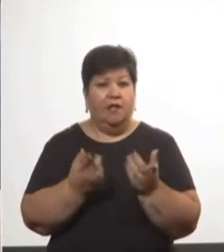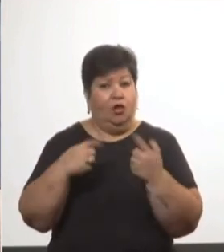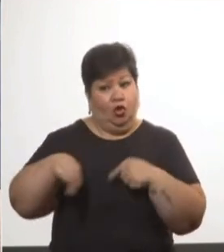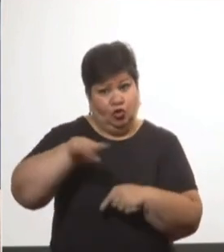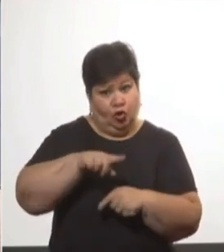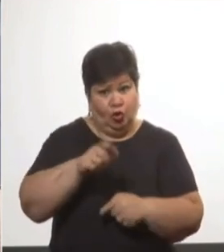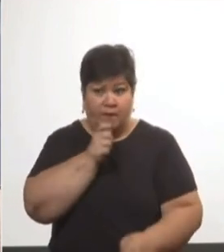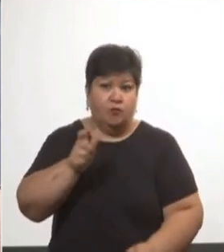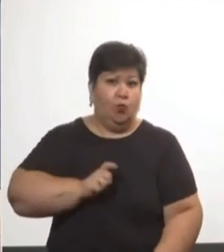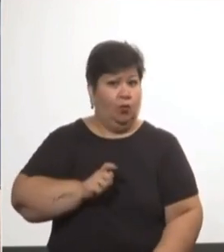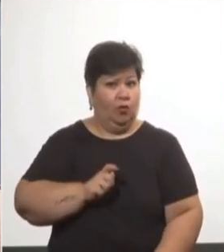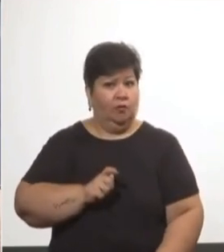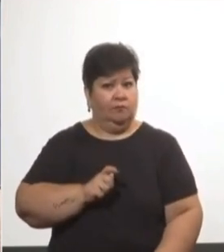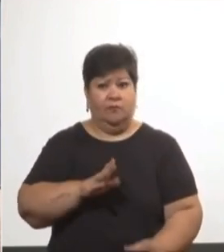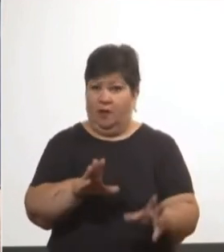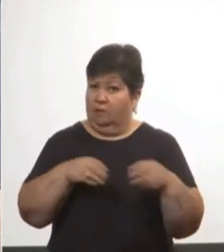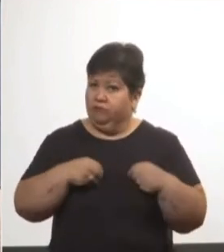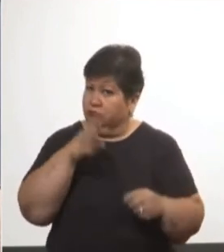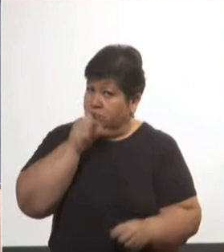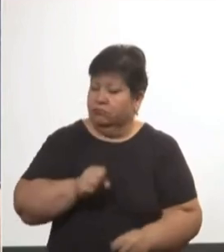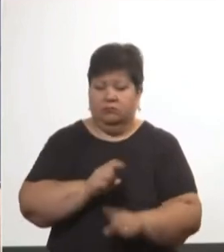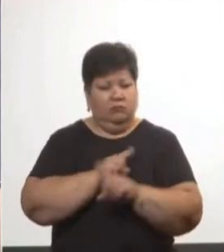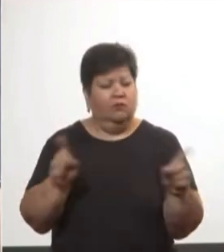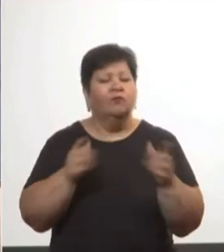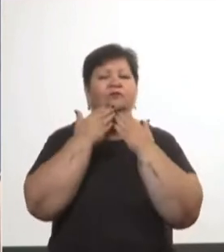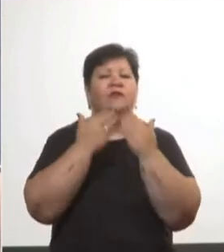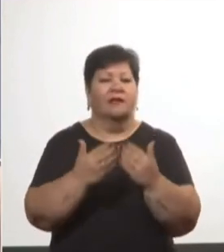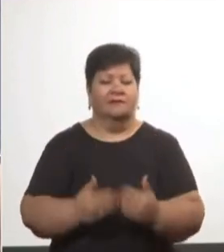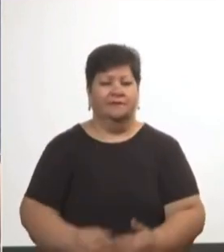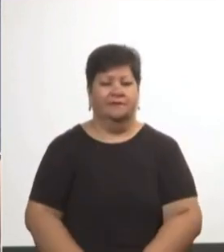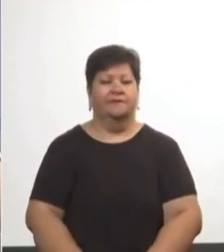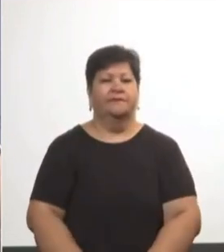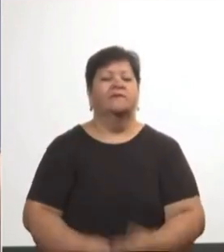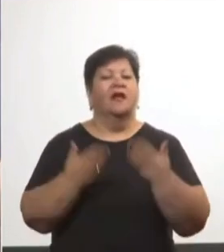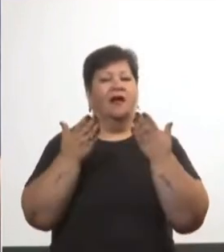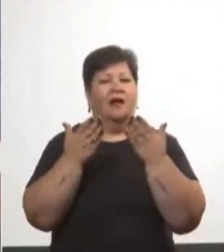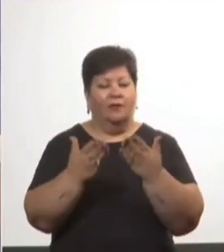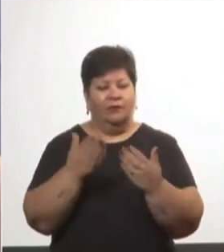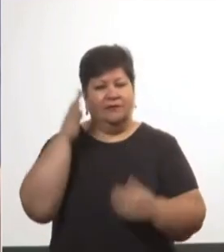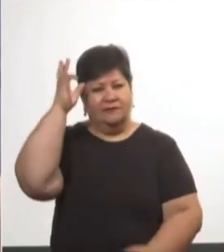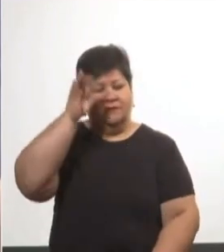insultos no vamos a tolerar. Muchas gracias. A usted, senador.